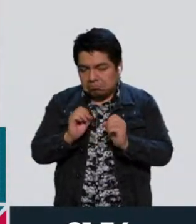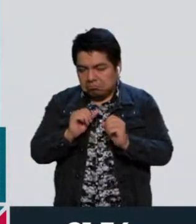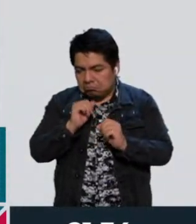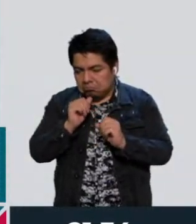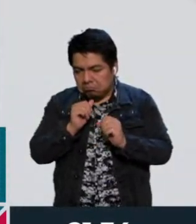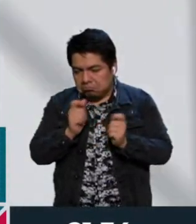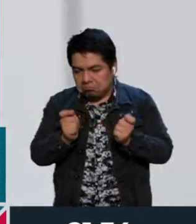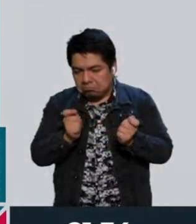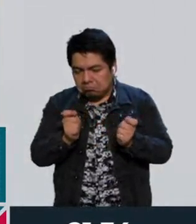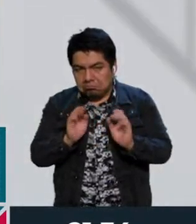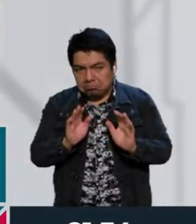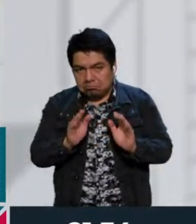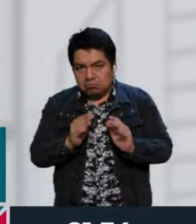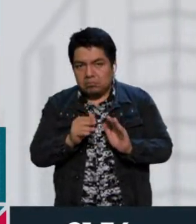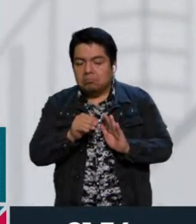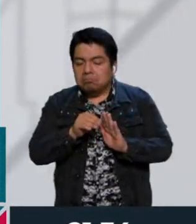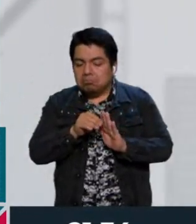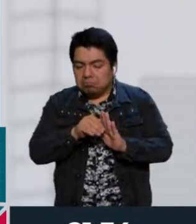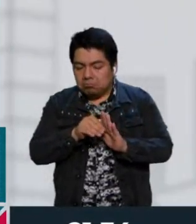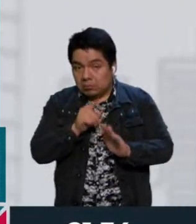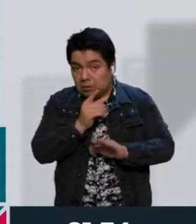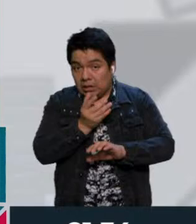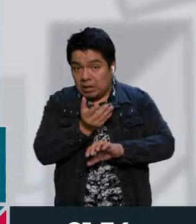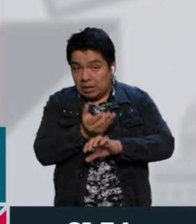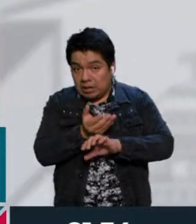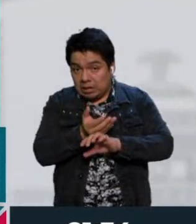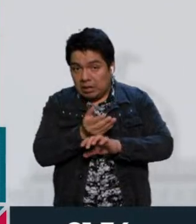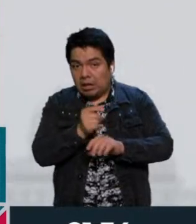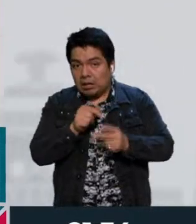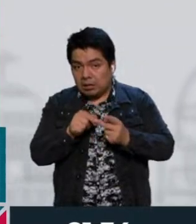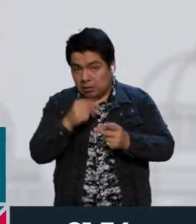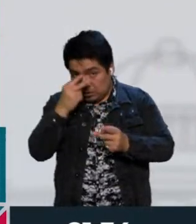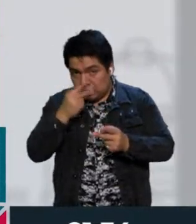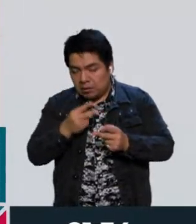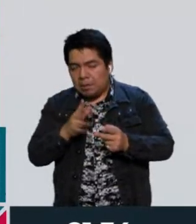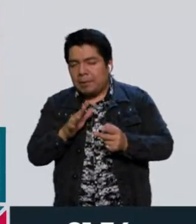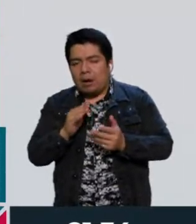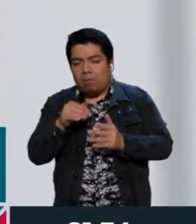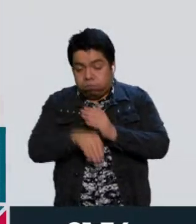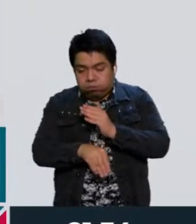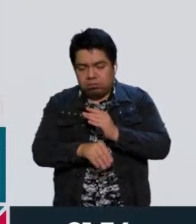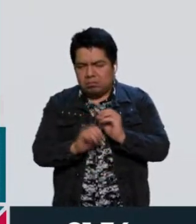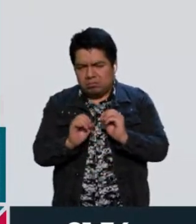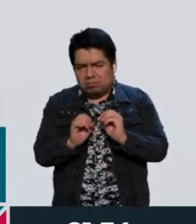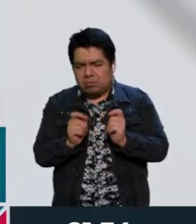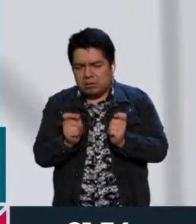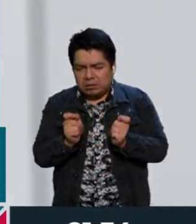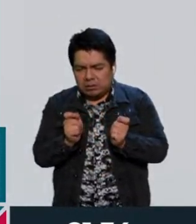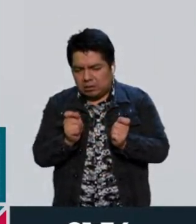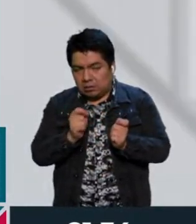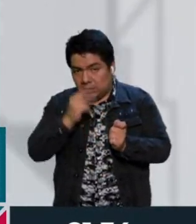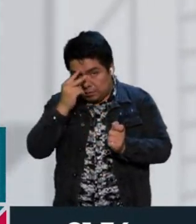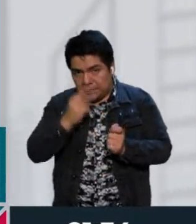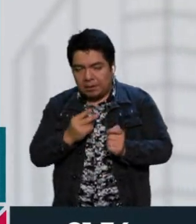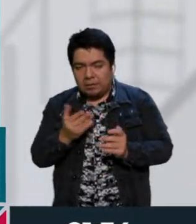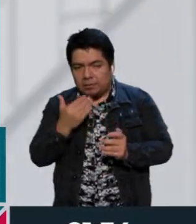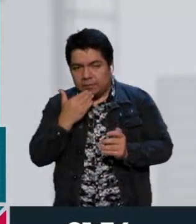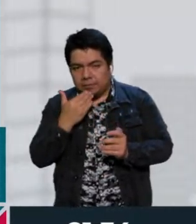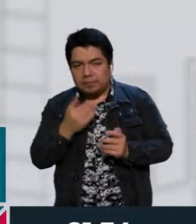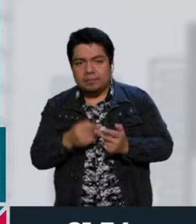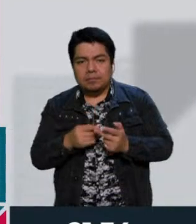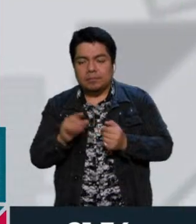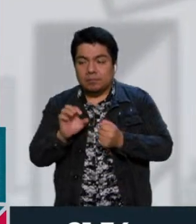nadie, y sí hubo caídas en Estados Unidos, incluso en México, pero moderadas, ¿no? En el caso, sobre todo en el caso de México, y en el caso